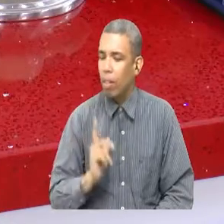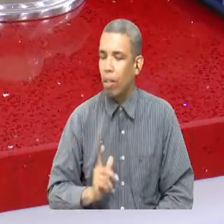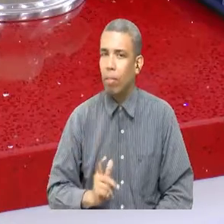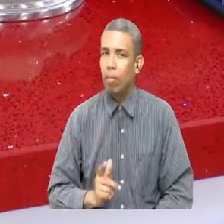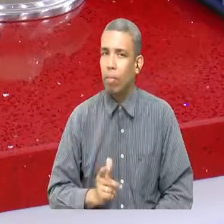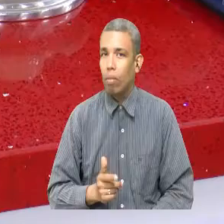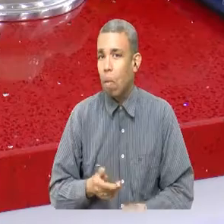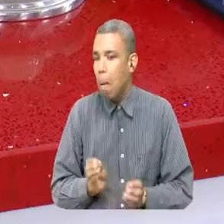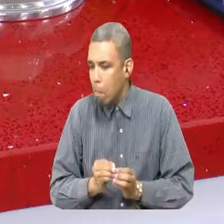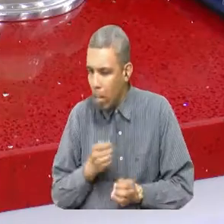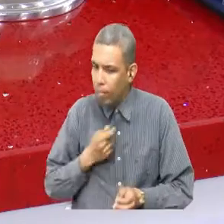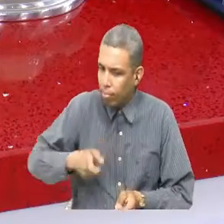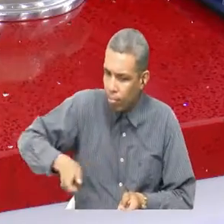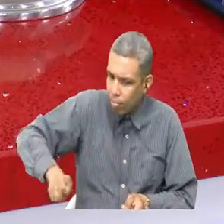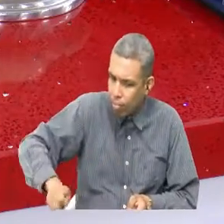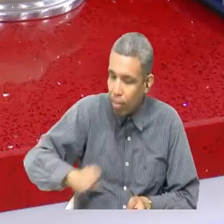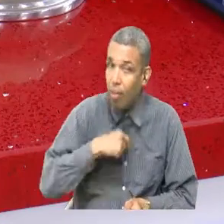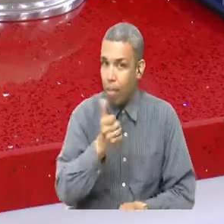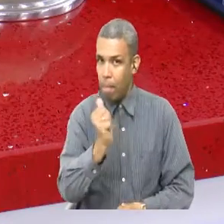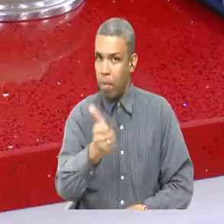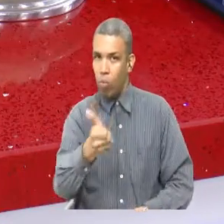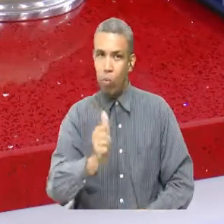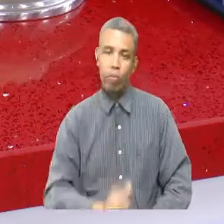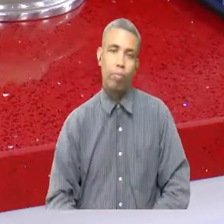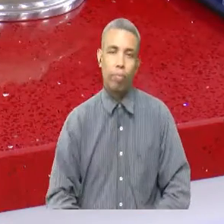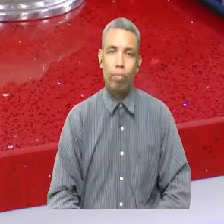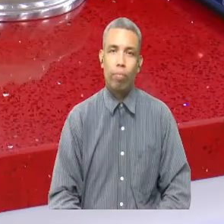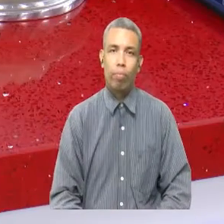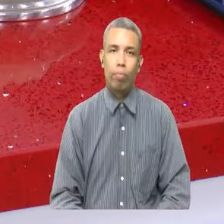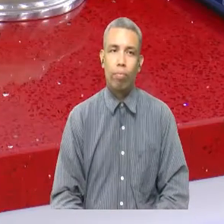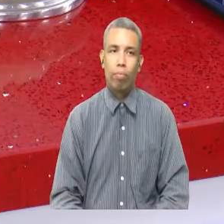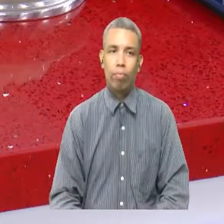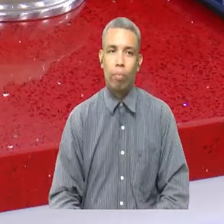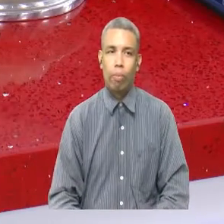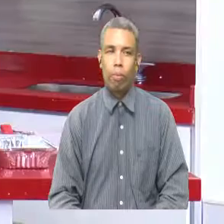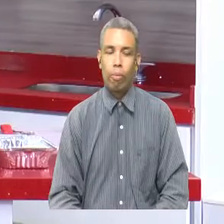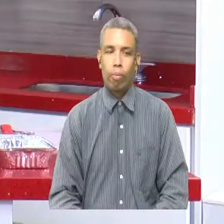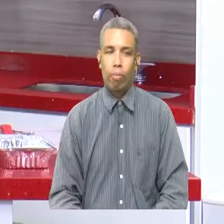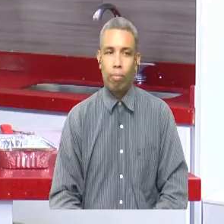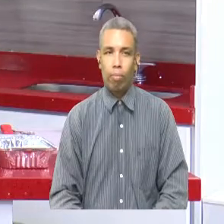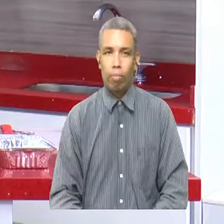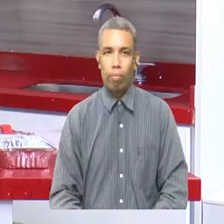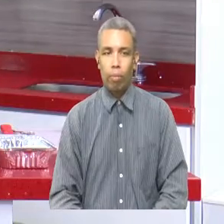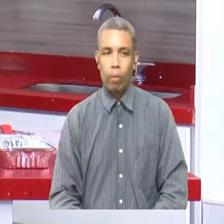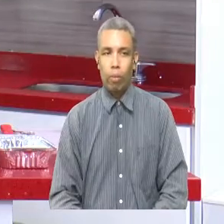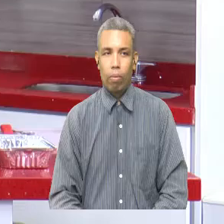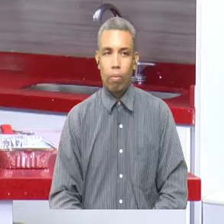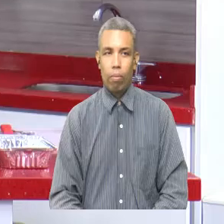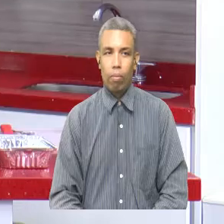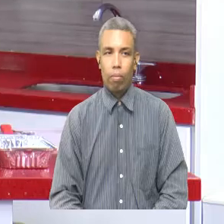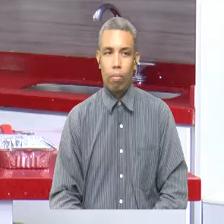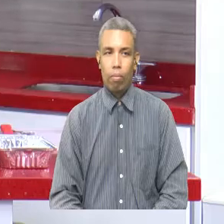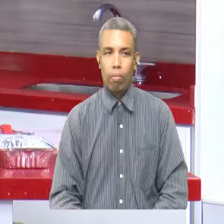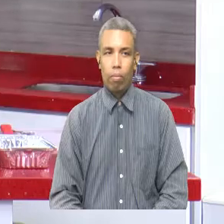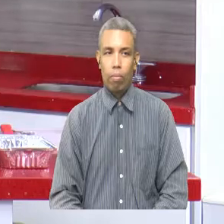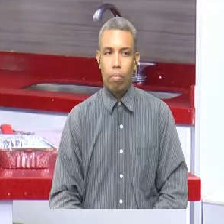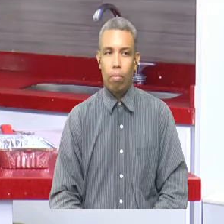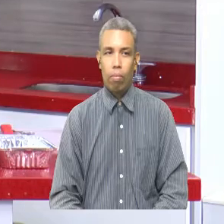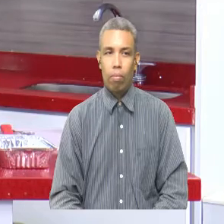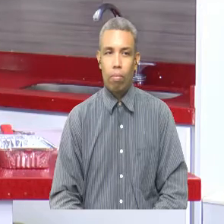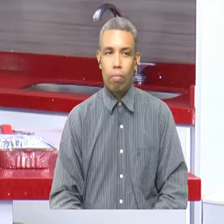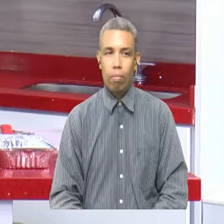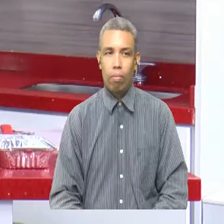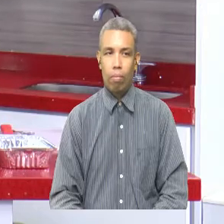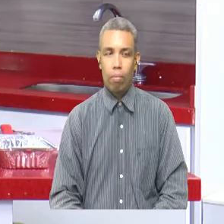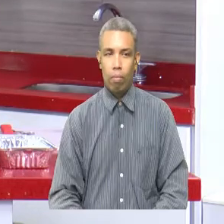tiramos la espátula, la dejamos acá y vas mezclando con el batidor. Okay. La idea es mostrarles que vean,